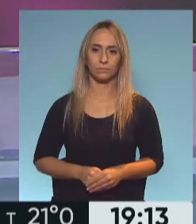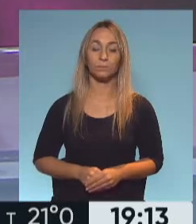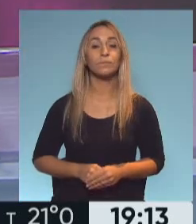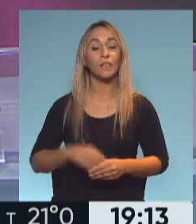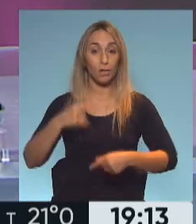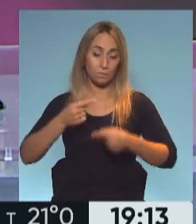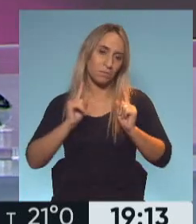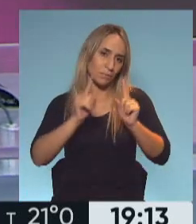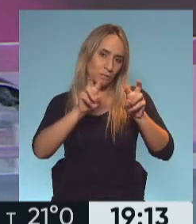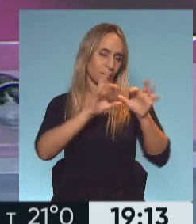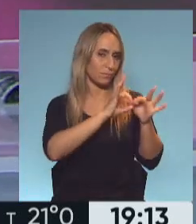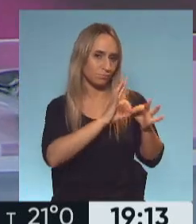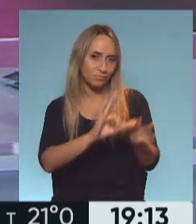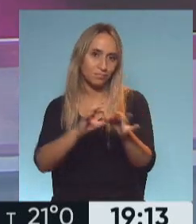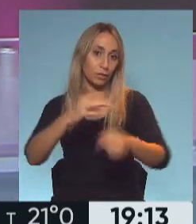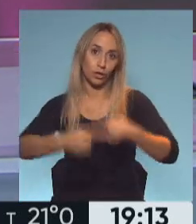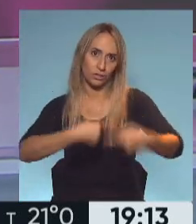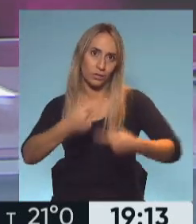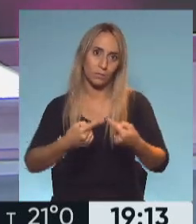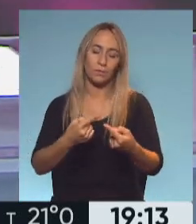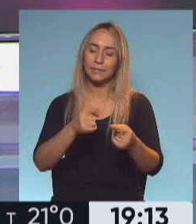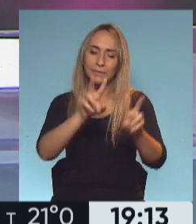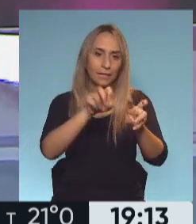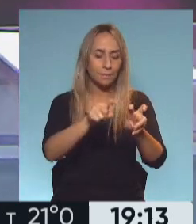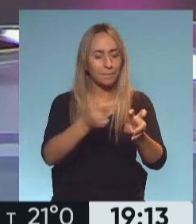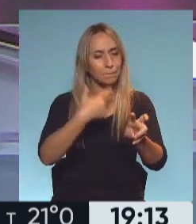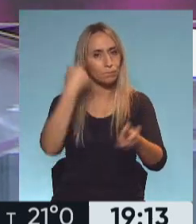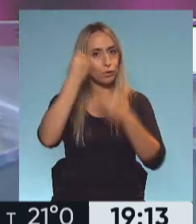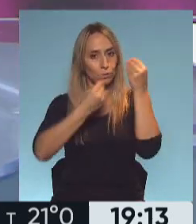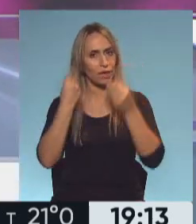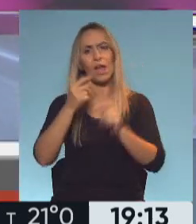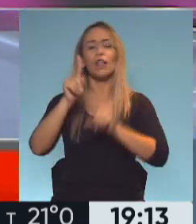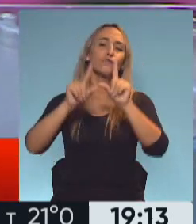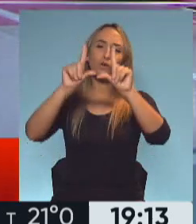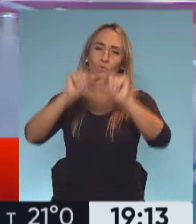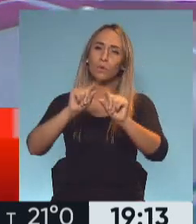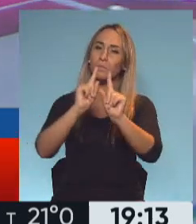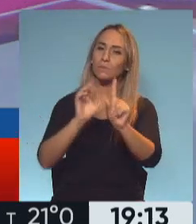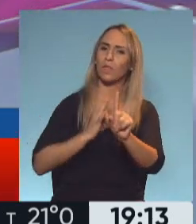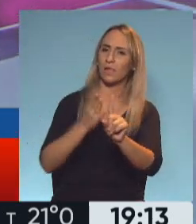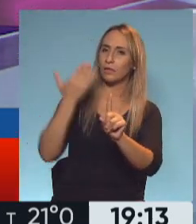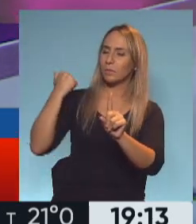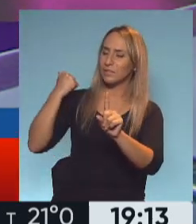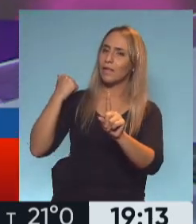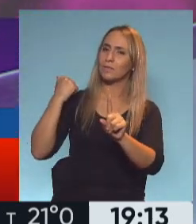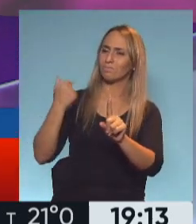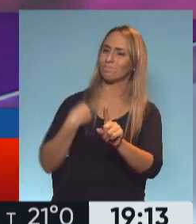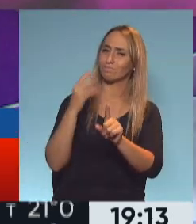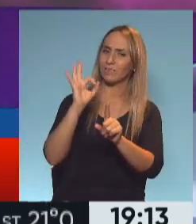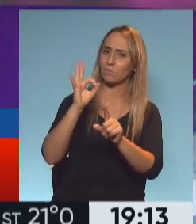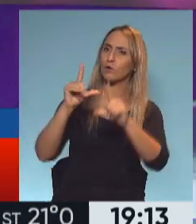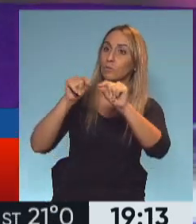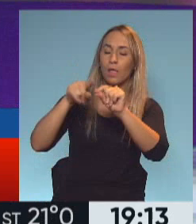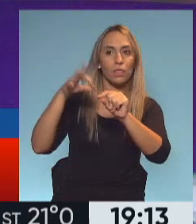Seguimos en tema, obviamente, porque es lo que preocupa. Y hay números que desde el año pasado sabemos que son los que hay que tener en cuenta,